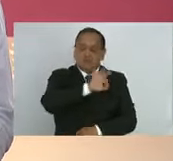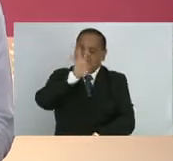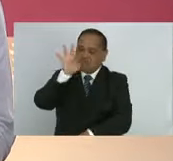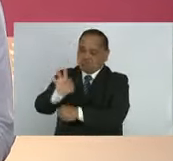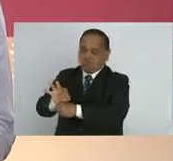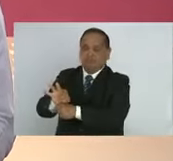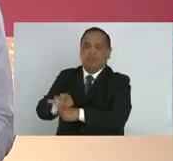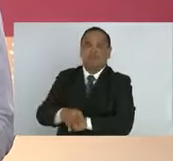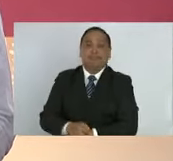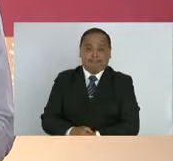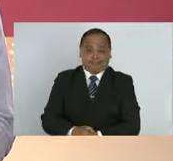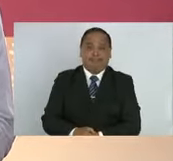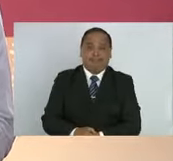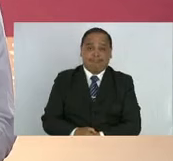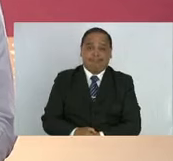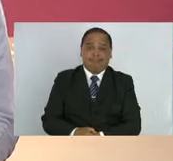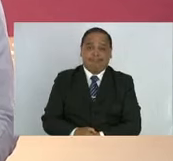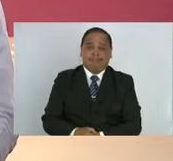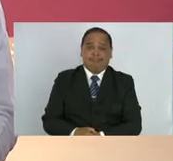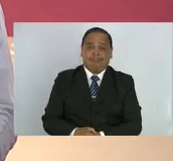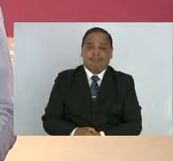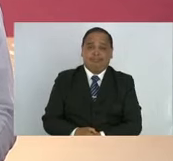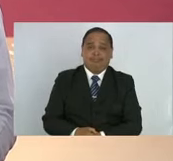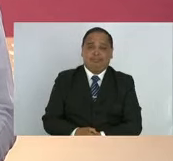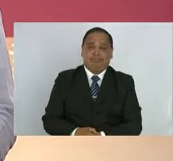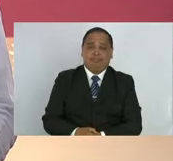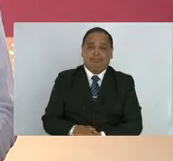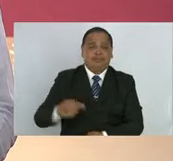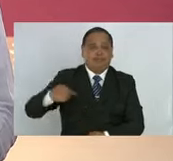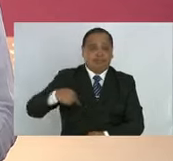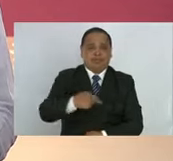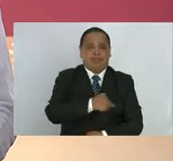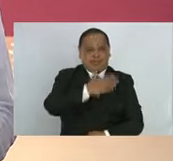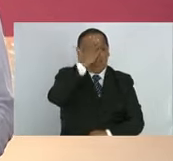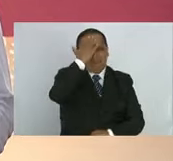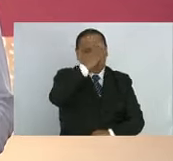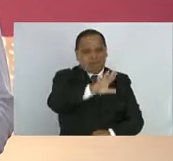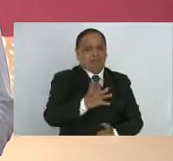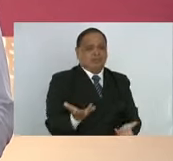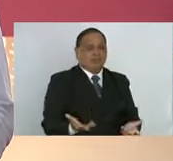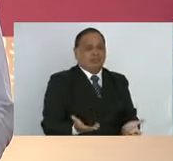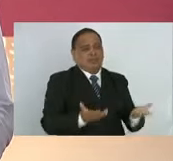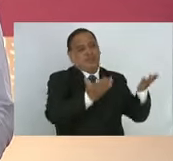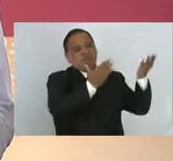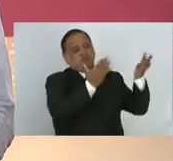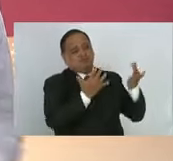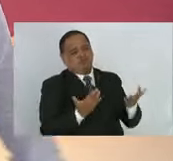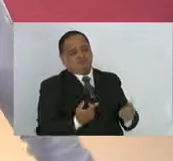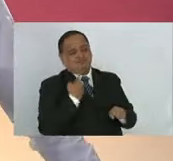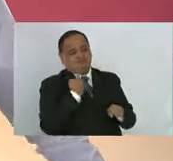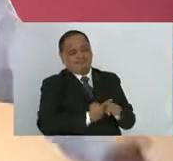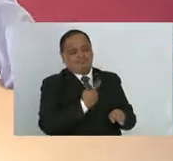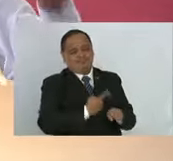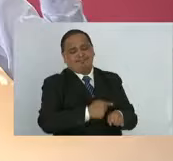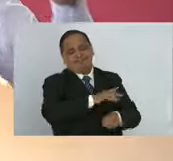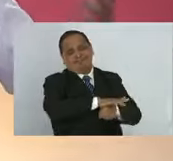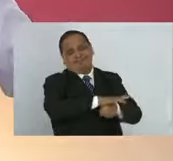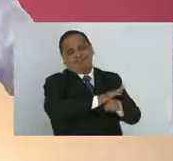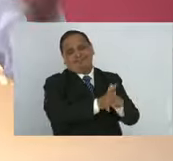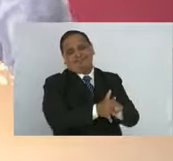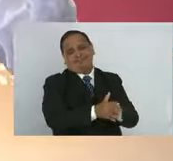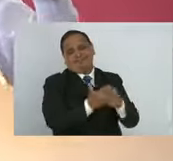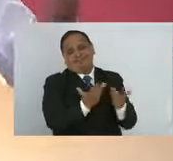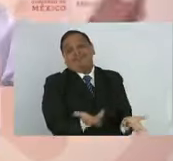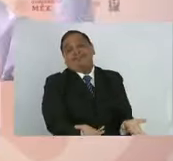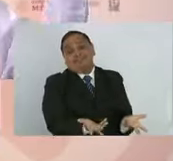Se nos vino, como todos sabemos y padecimos, la pandemia y tuvimos